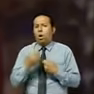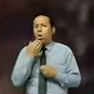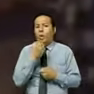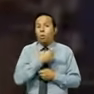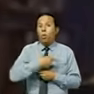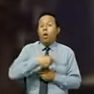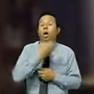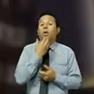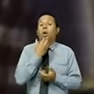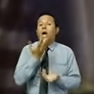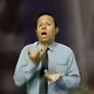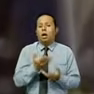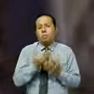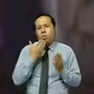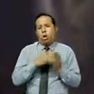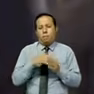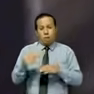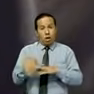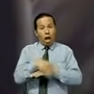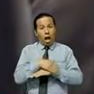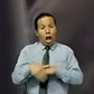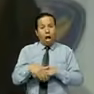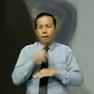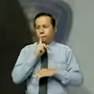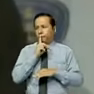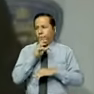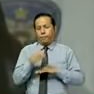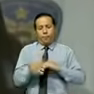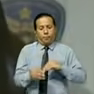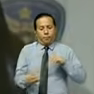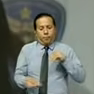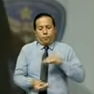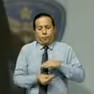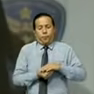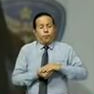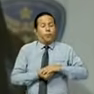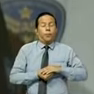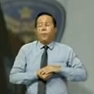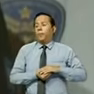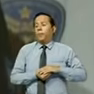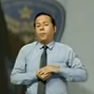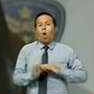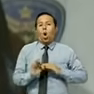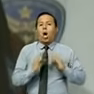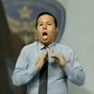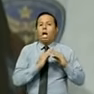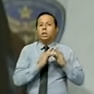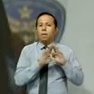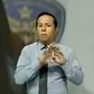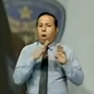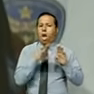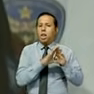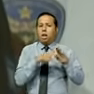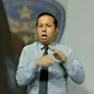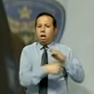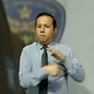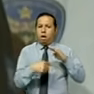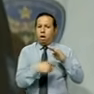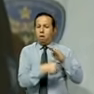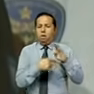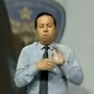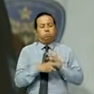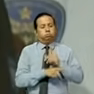envolturas en aceras, marcos de puertas y bordillos. Dentro de la organización tenemos a 3 ciudadanos que tienen ya antecedentes penales por el